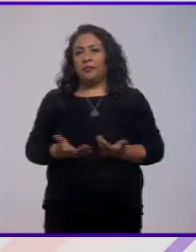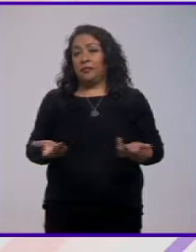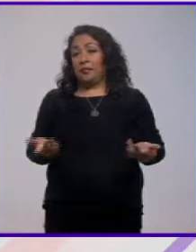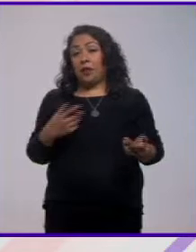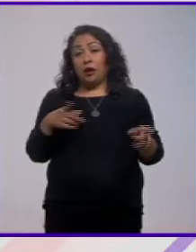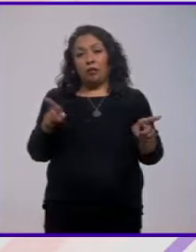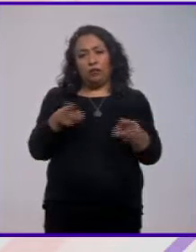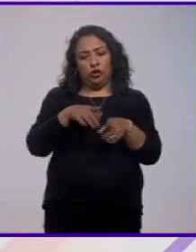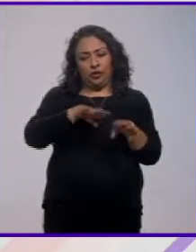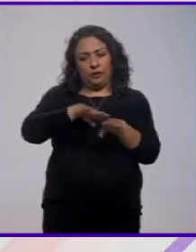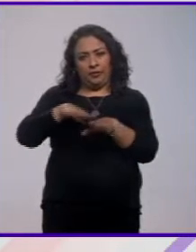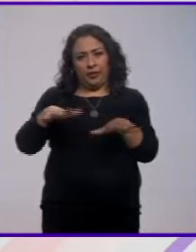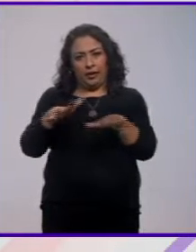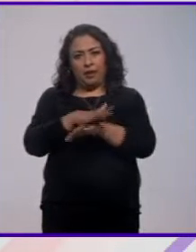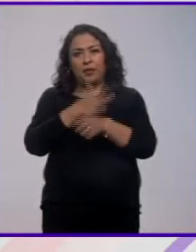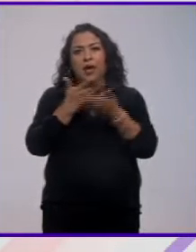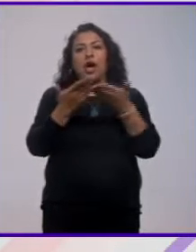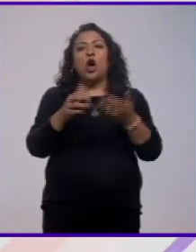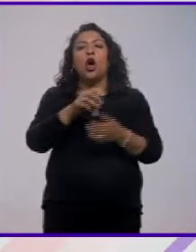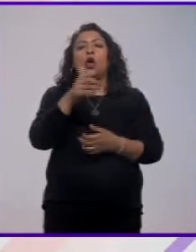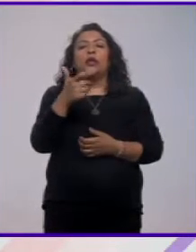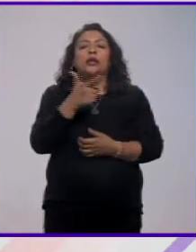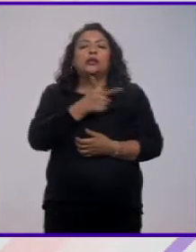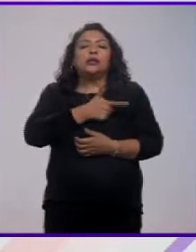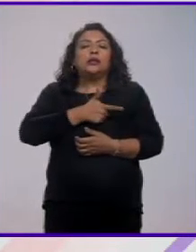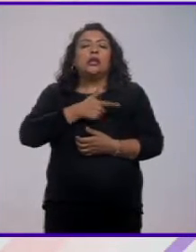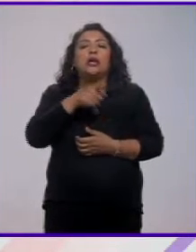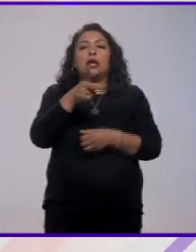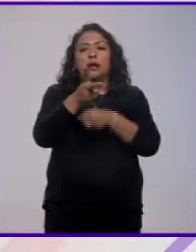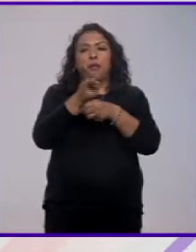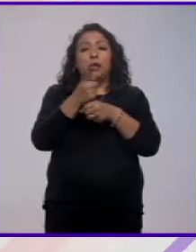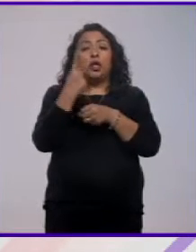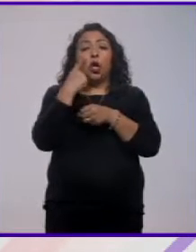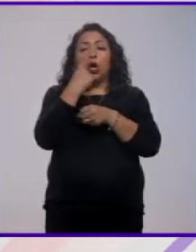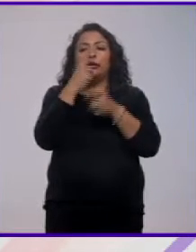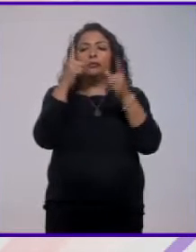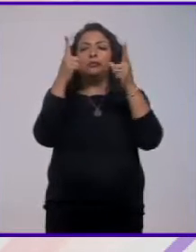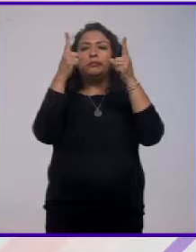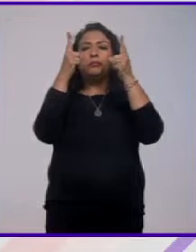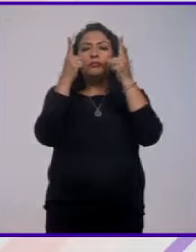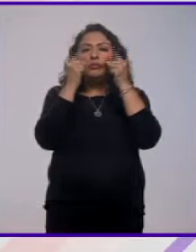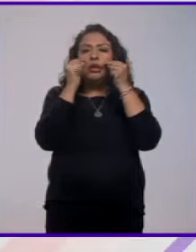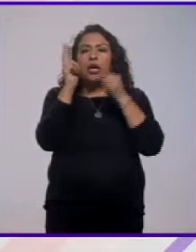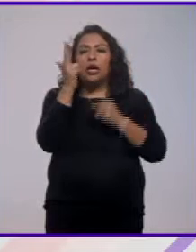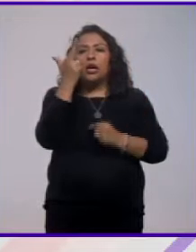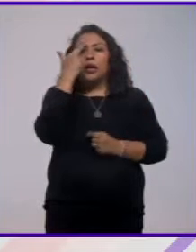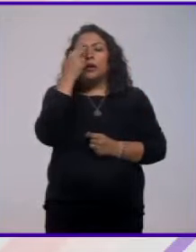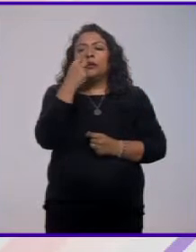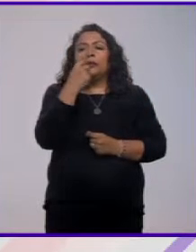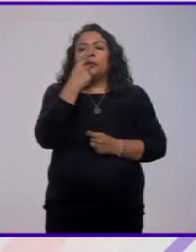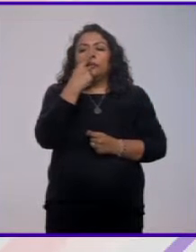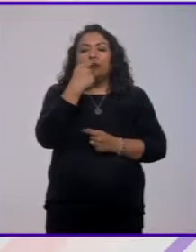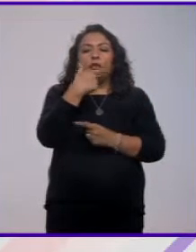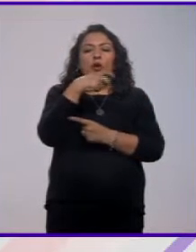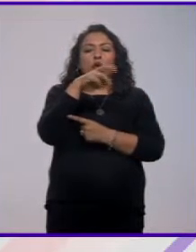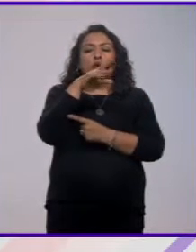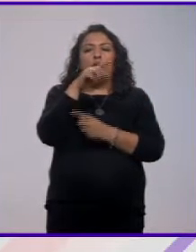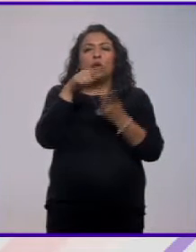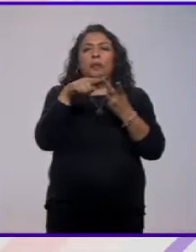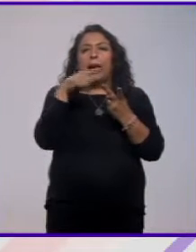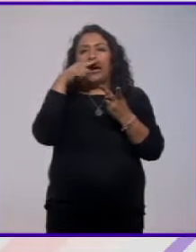Bueno, de la música vamos a otro tipo de placer. Lo invito a que cierre los ojos y recuerde estos aromas: cúrcuma,